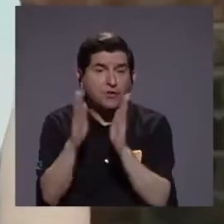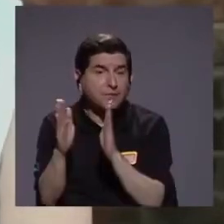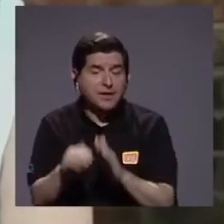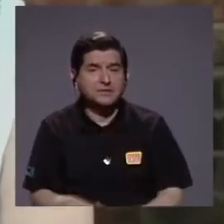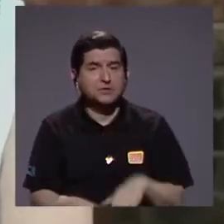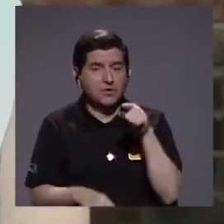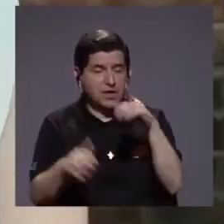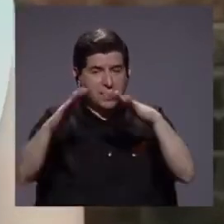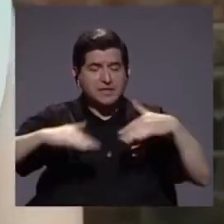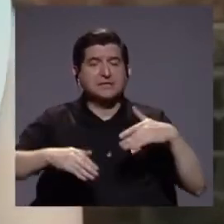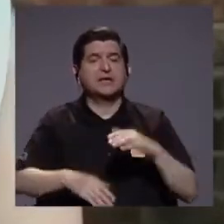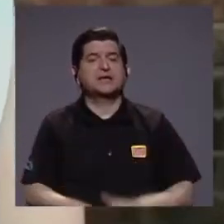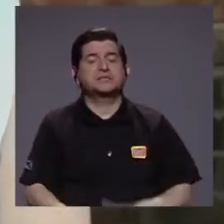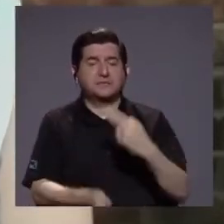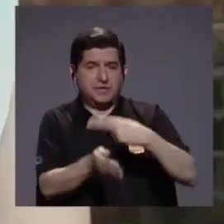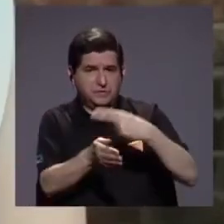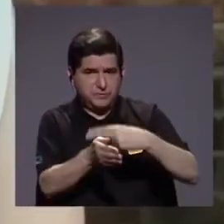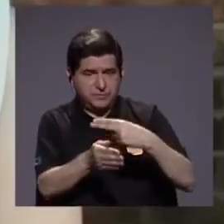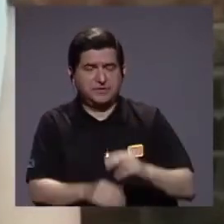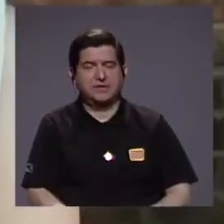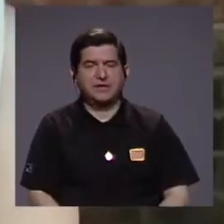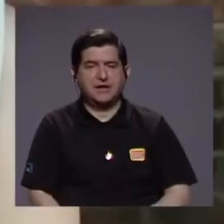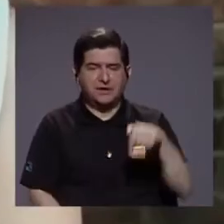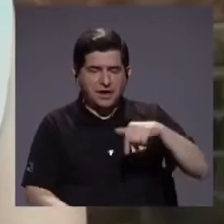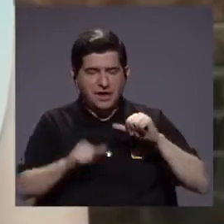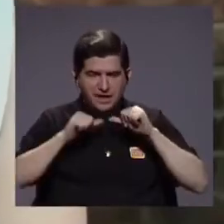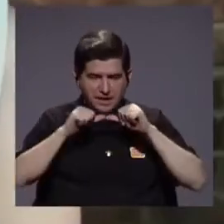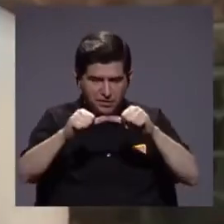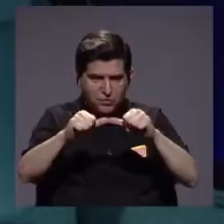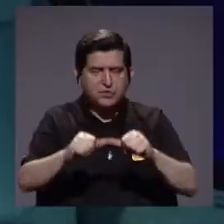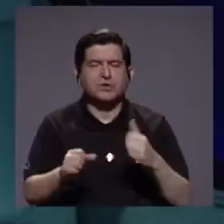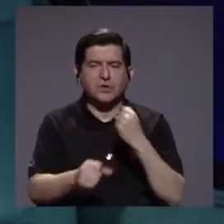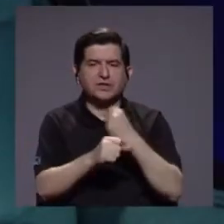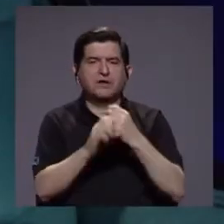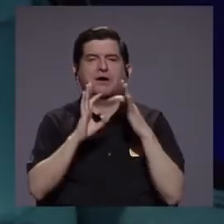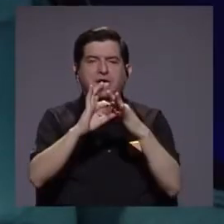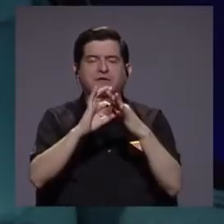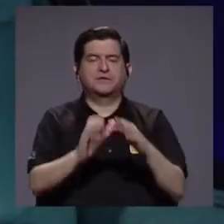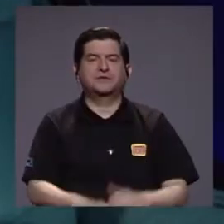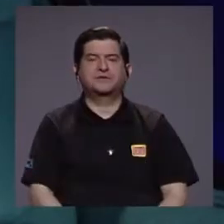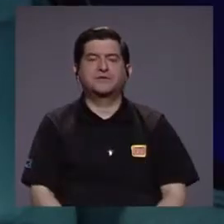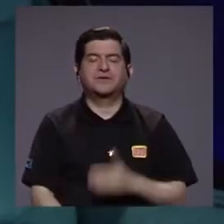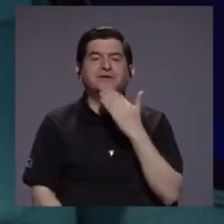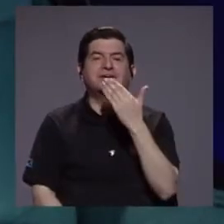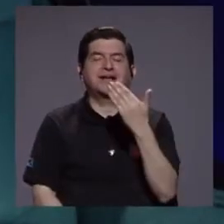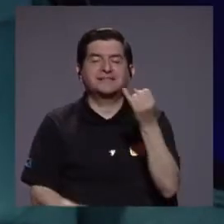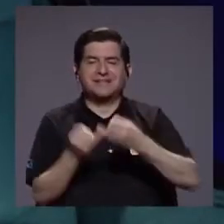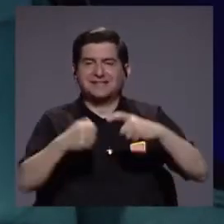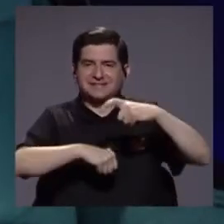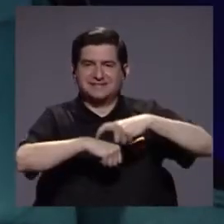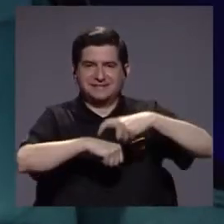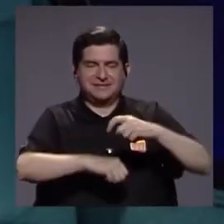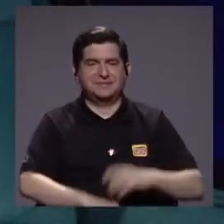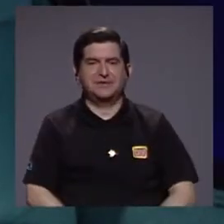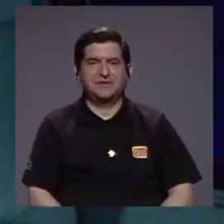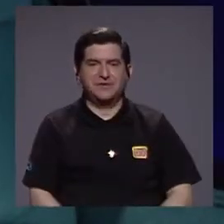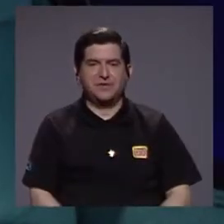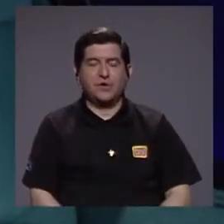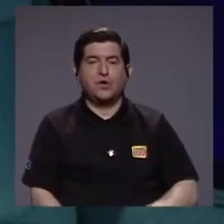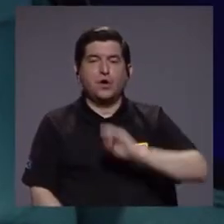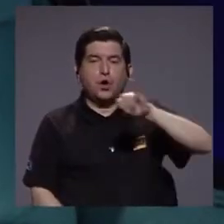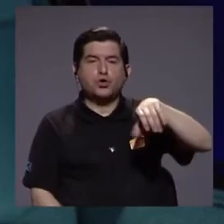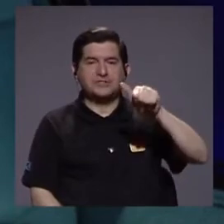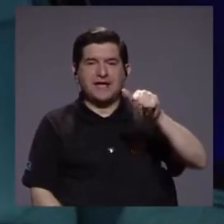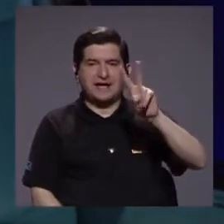que son espacios clínicos. Aquí estaremos juntos trabajando. Muchas gracias, finalizó el tiempo. Continúa el señor José